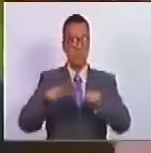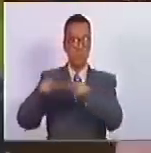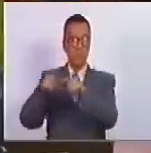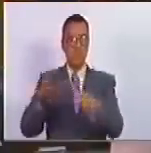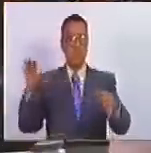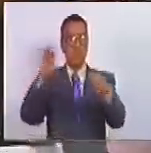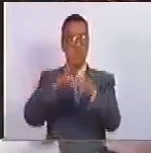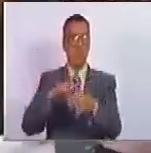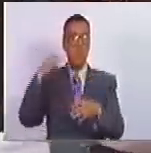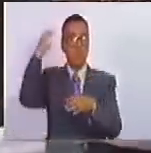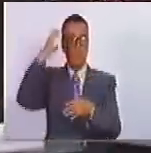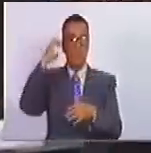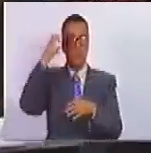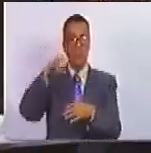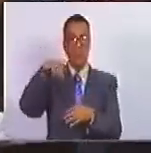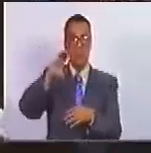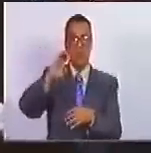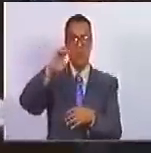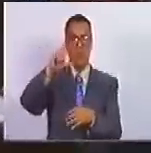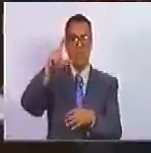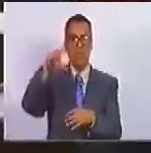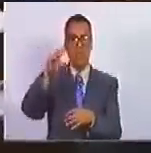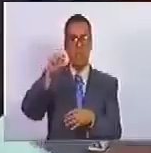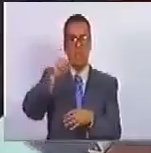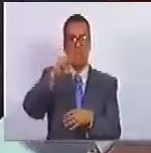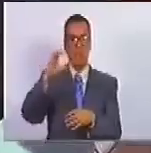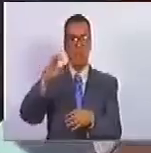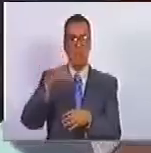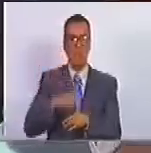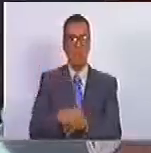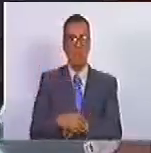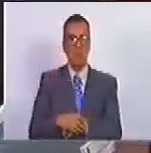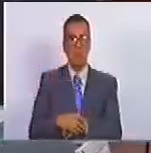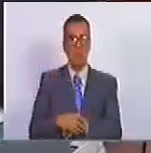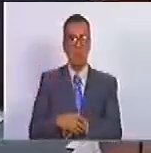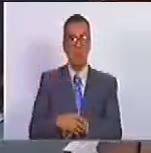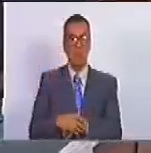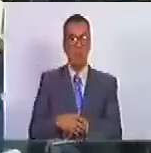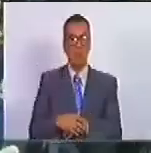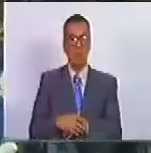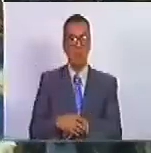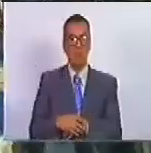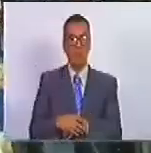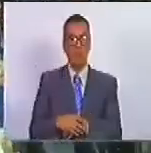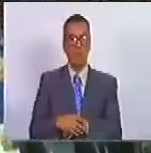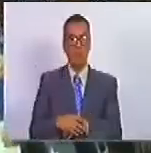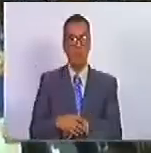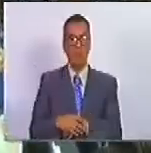Unión Europea-CELAC.